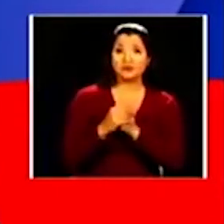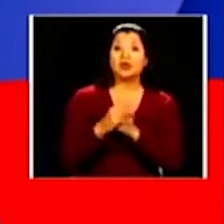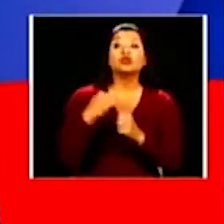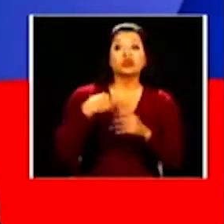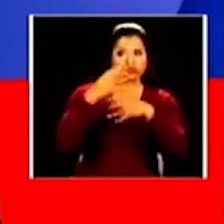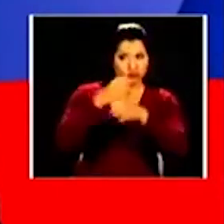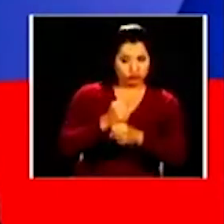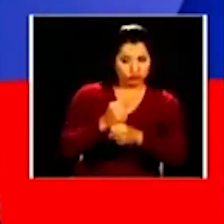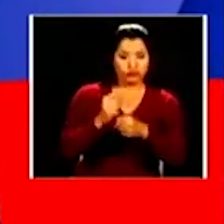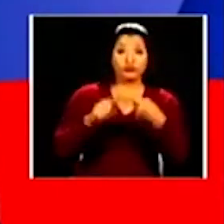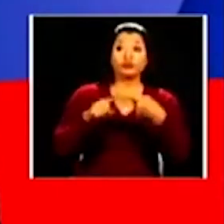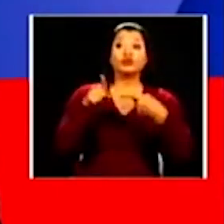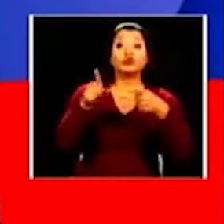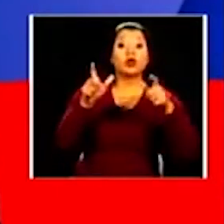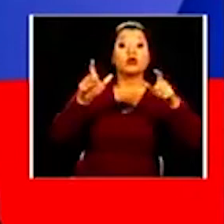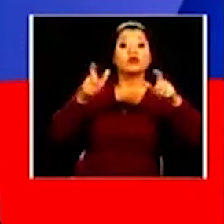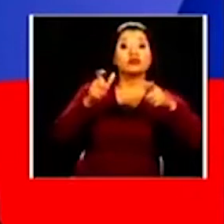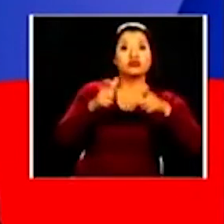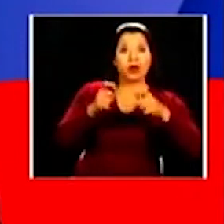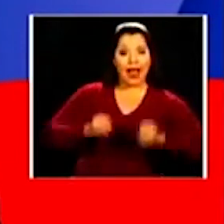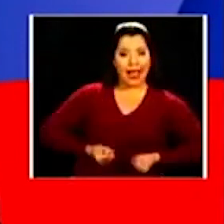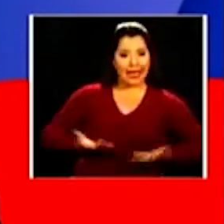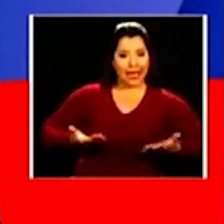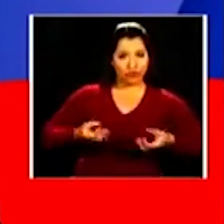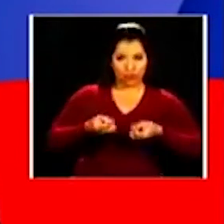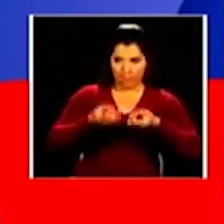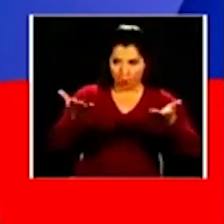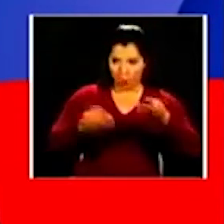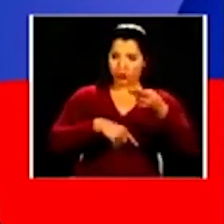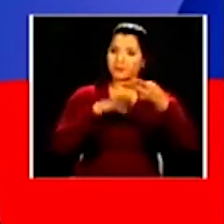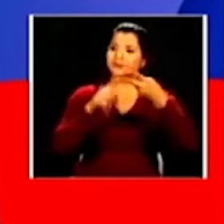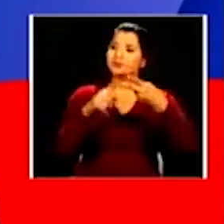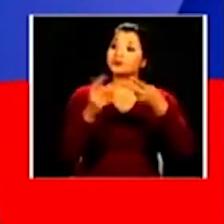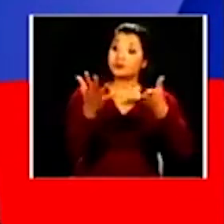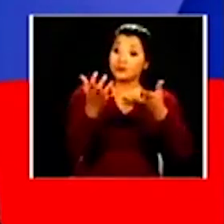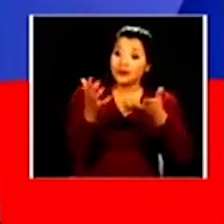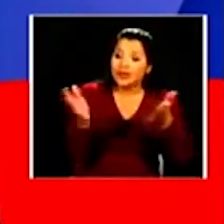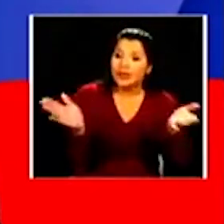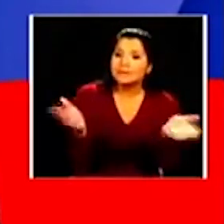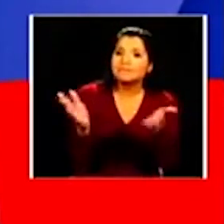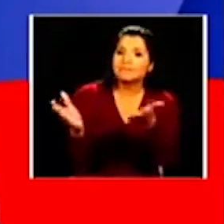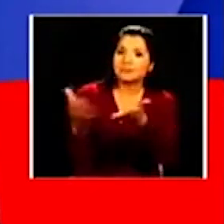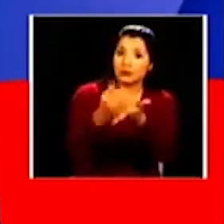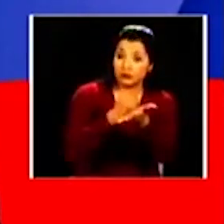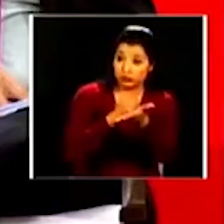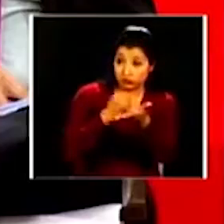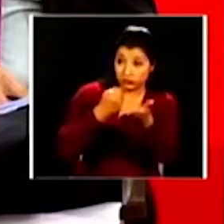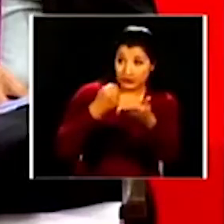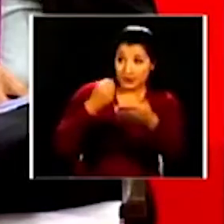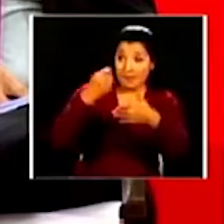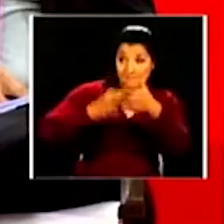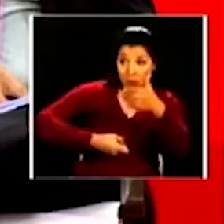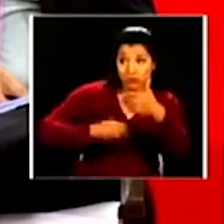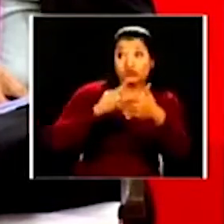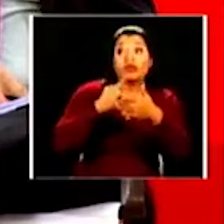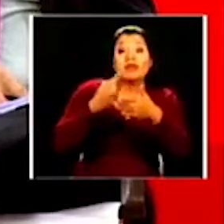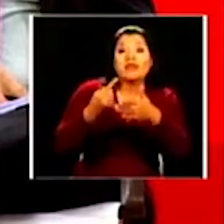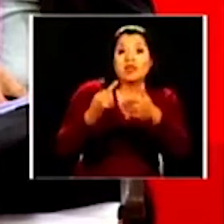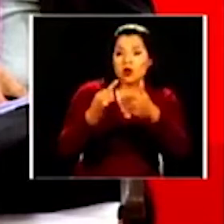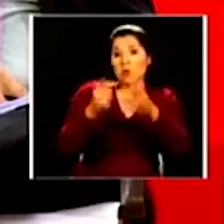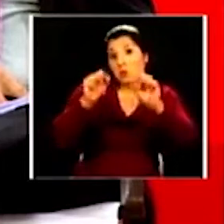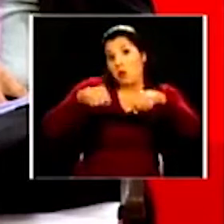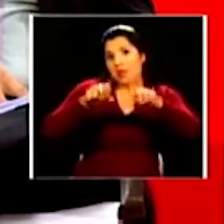gasto público, que promovería una mayor recaudación, citó el ejemplo de la factura digital, además que